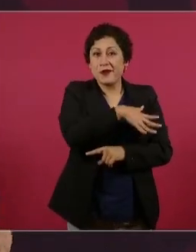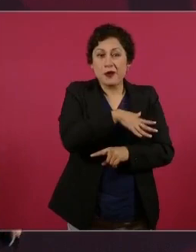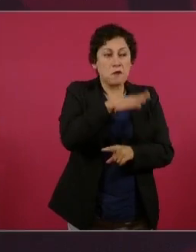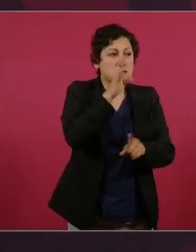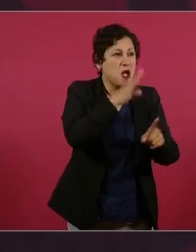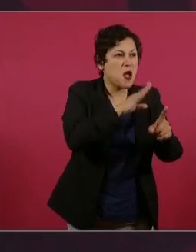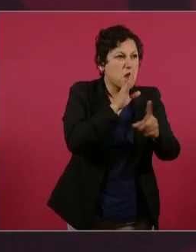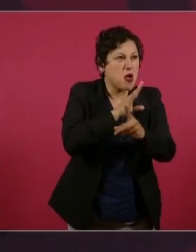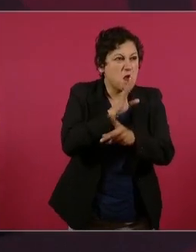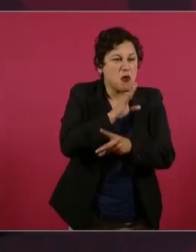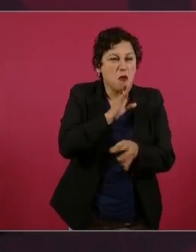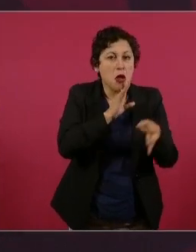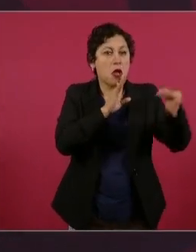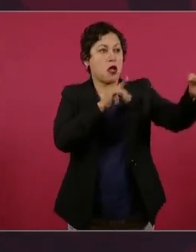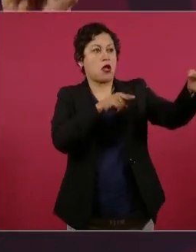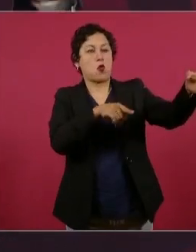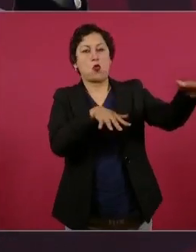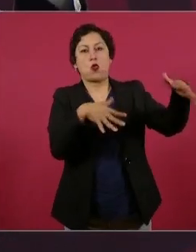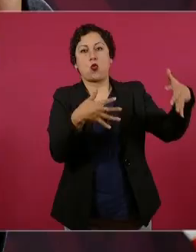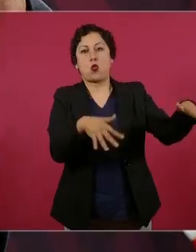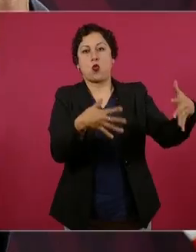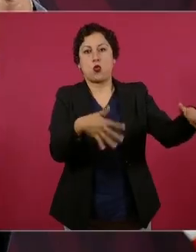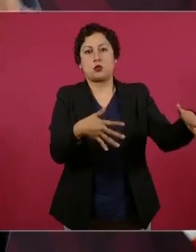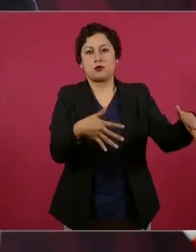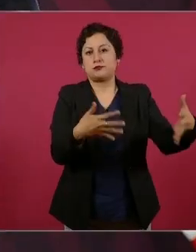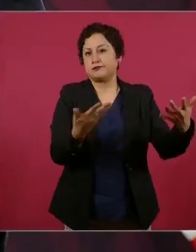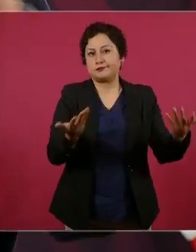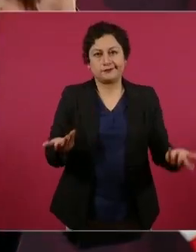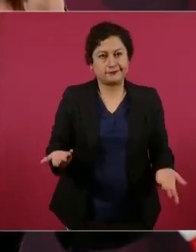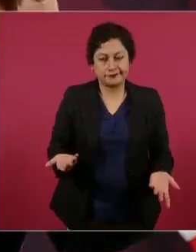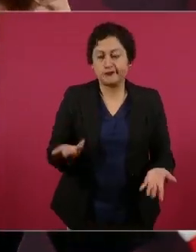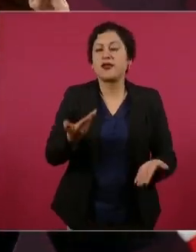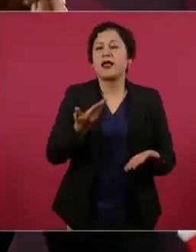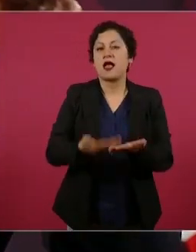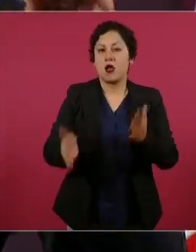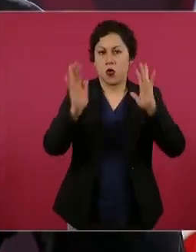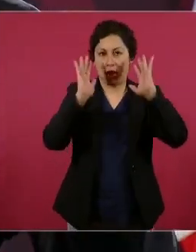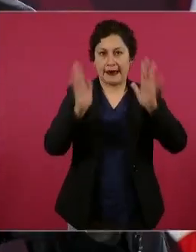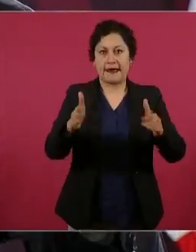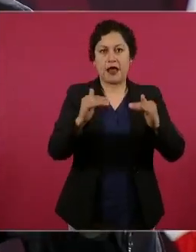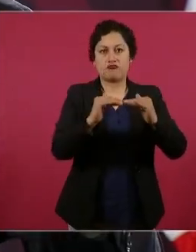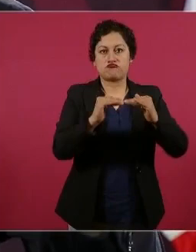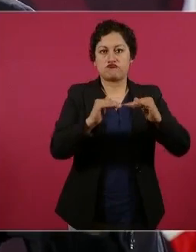Entonces ahora ya se logró equilibrar. Todo el periodo neoliberal,